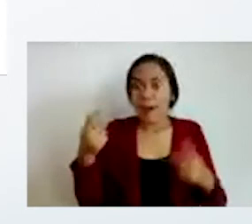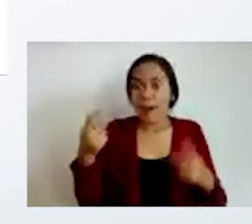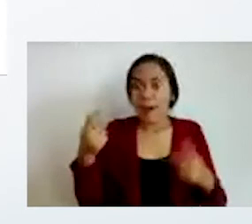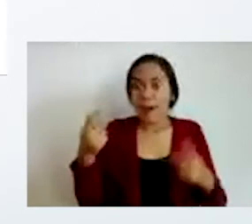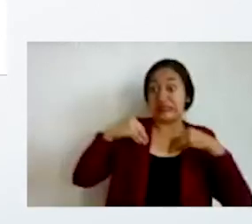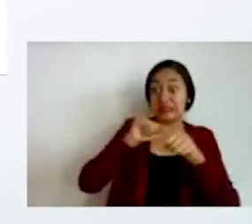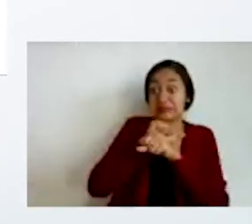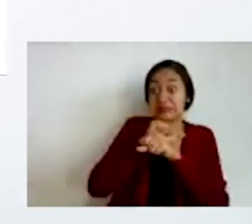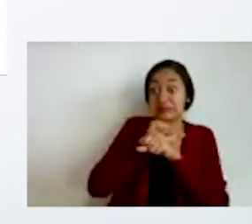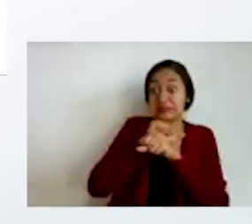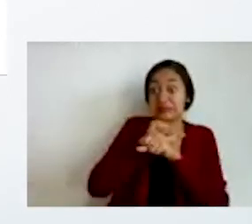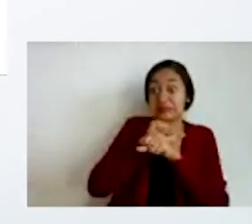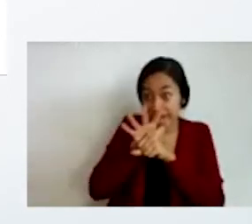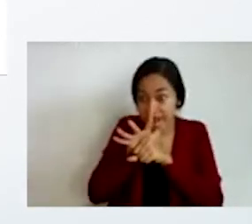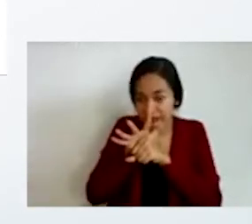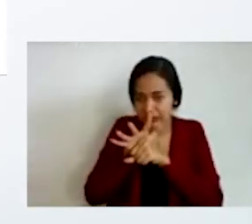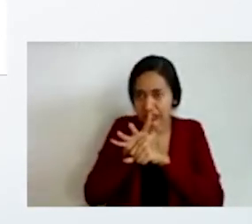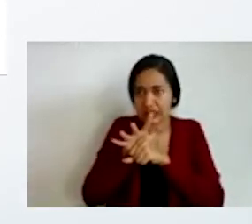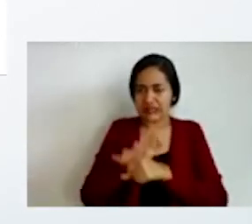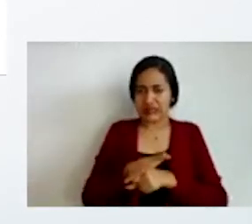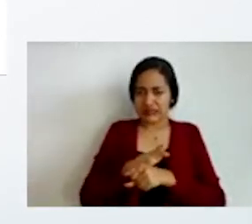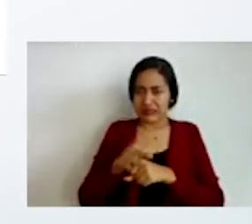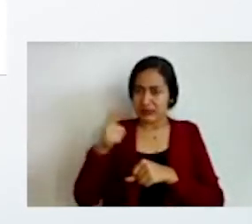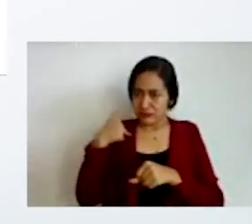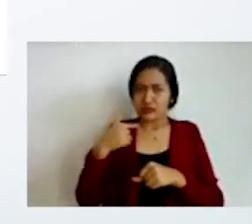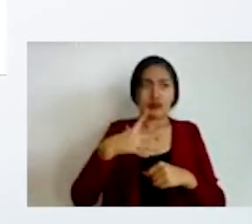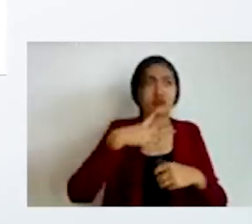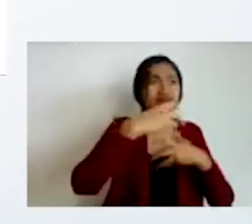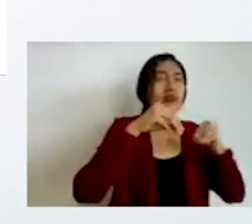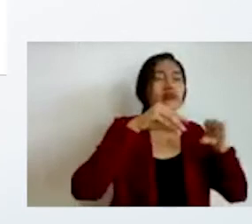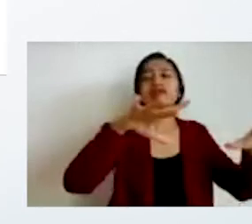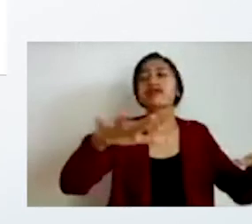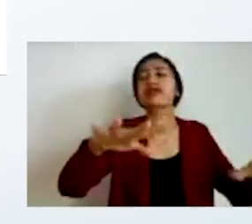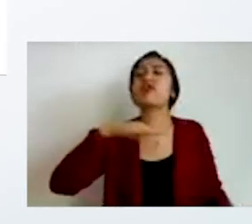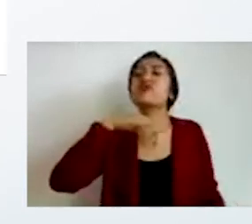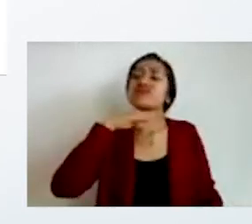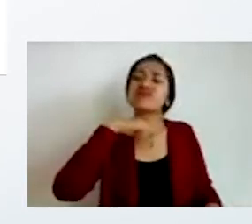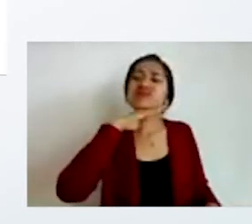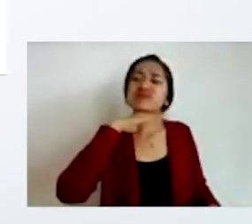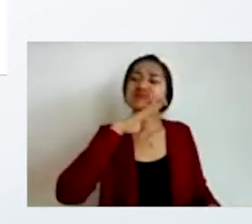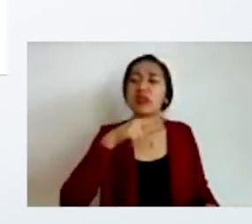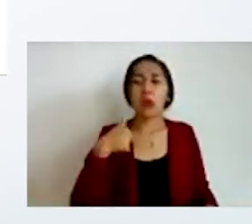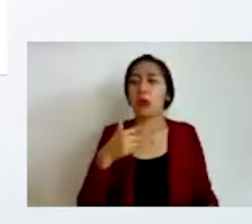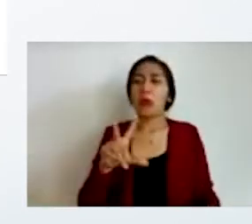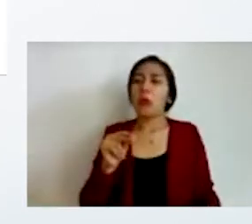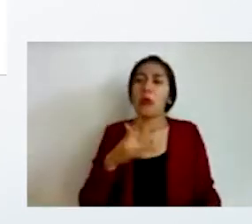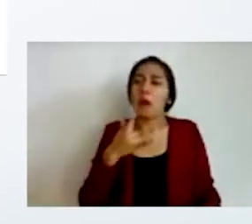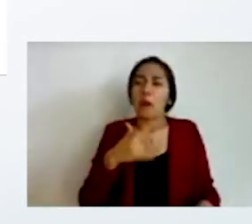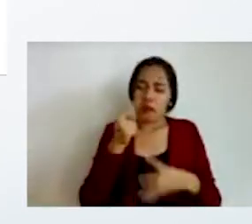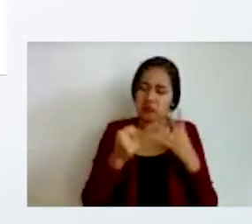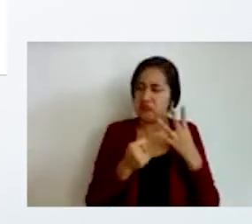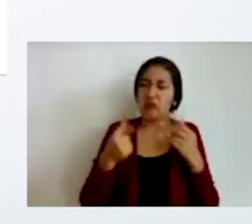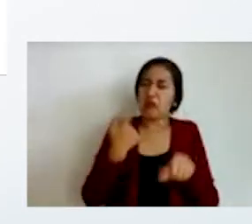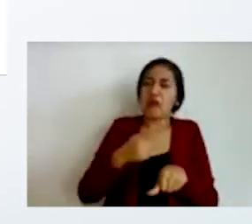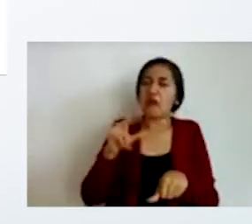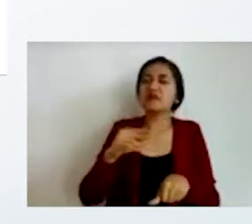presintomático, donde ya son contagiosos, pero no se dan cuenta de que están enfermos, ni nadie más se da cuenta, y luego ya entran en el periodo